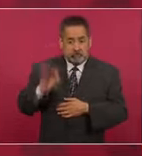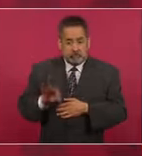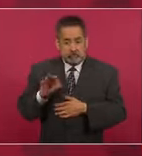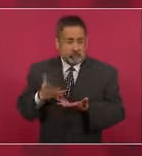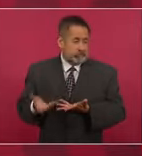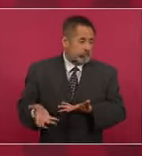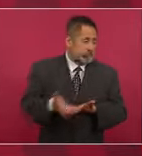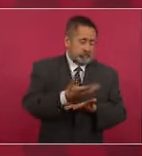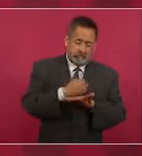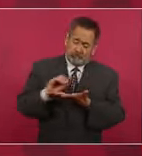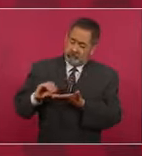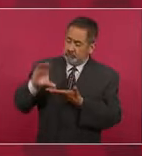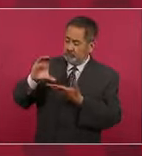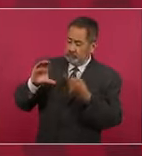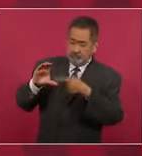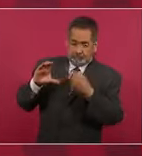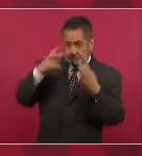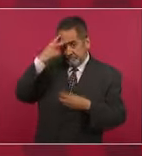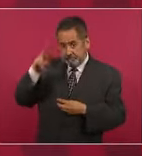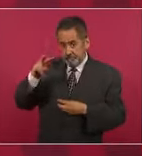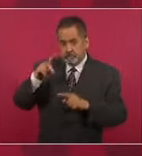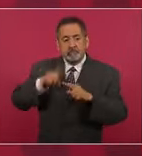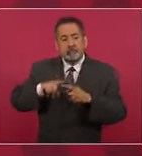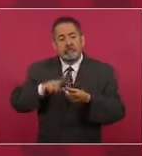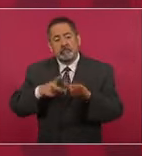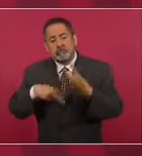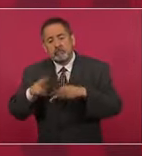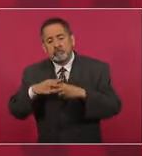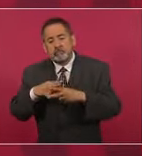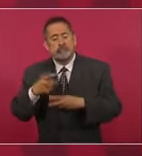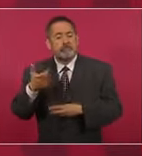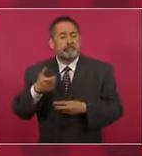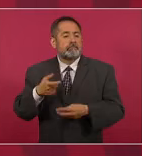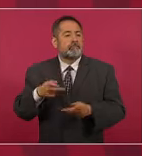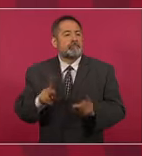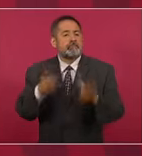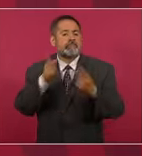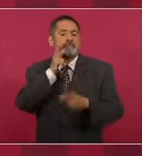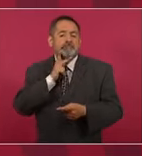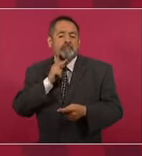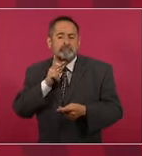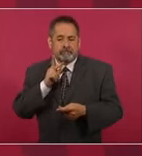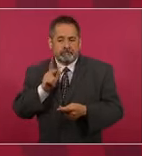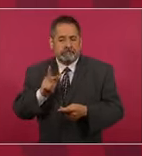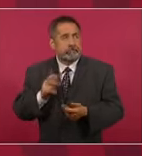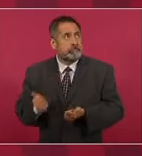nacional se integraba con ingresos petroleros.